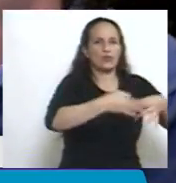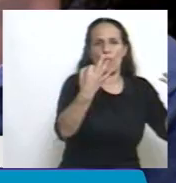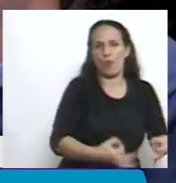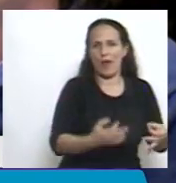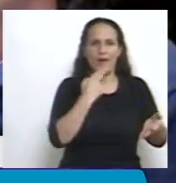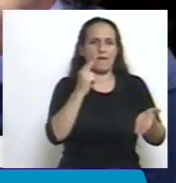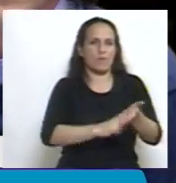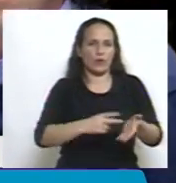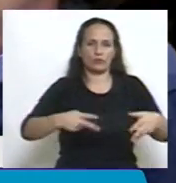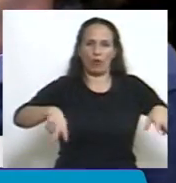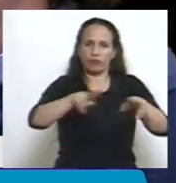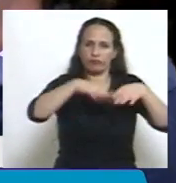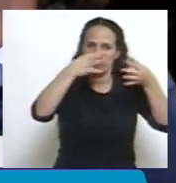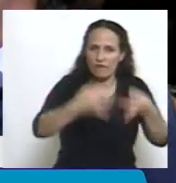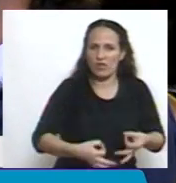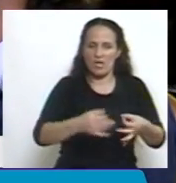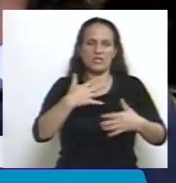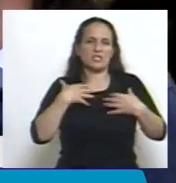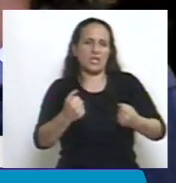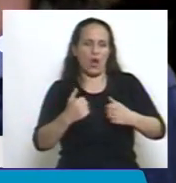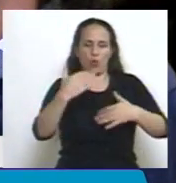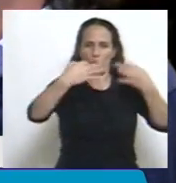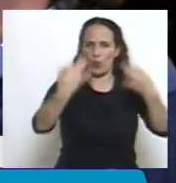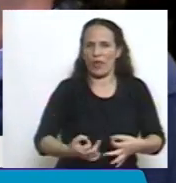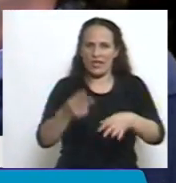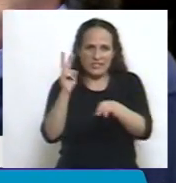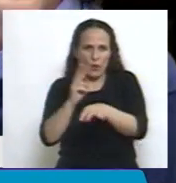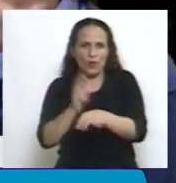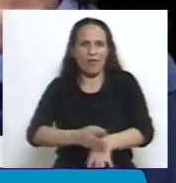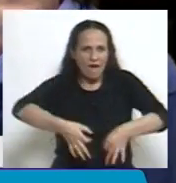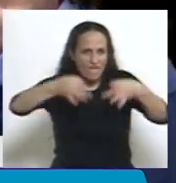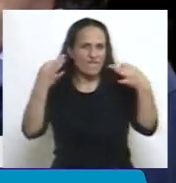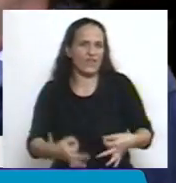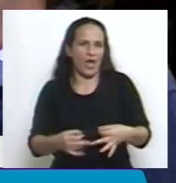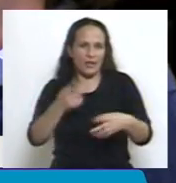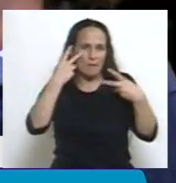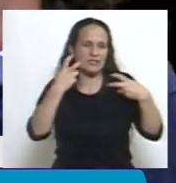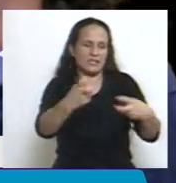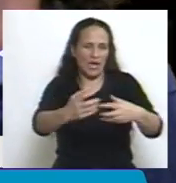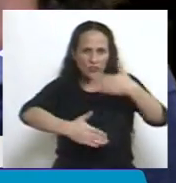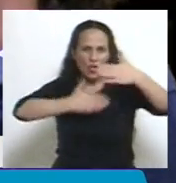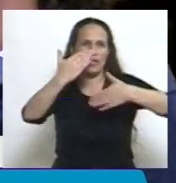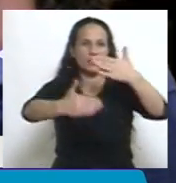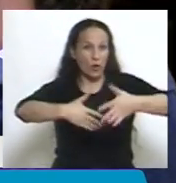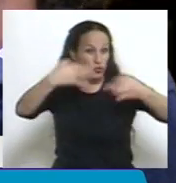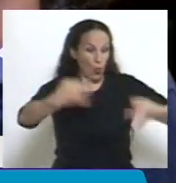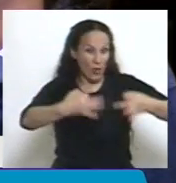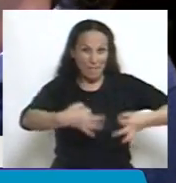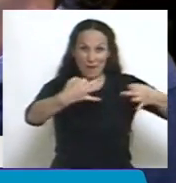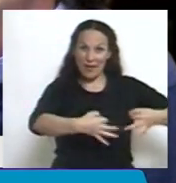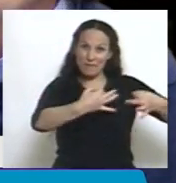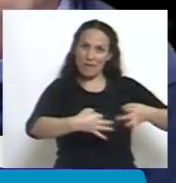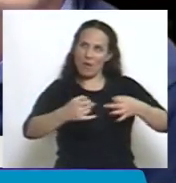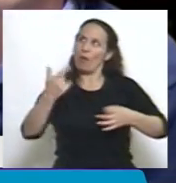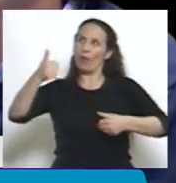tributario, buen nivel de salud, de seguridad, alto nivel de investigación y desarrollo, uno puede competir con el mundo siendo caro